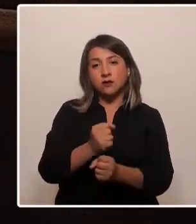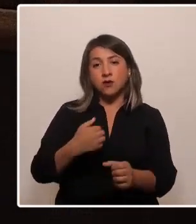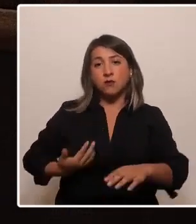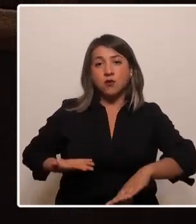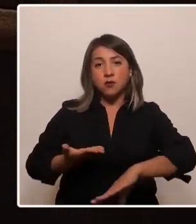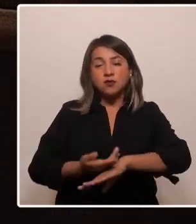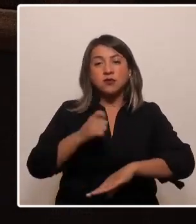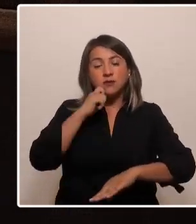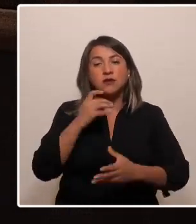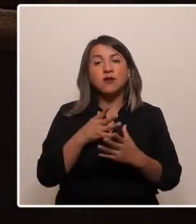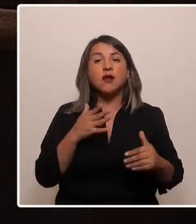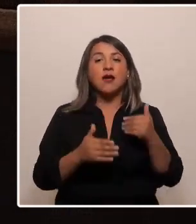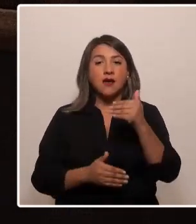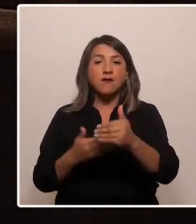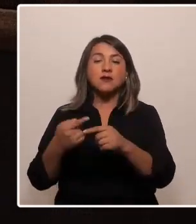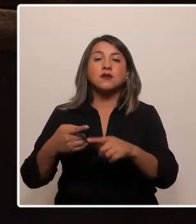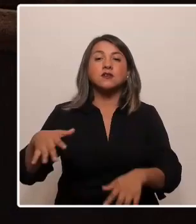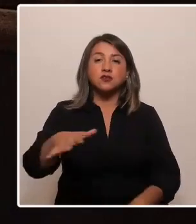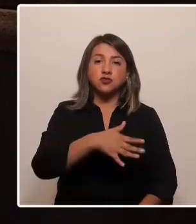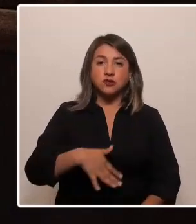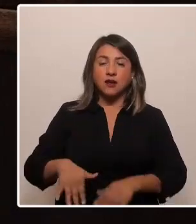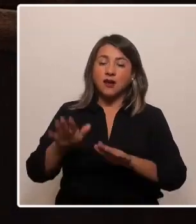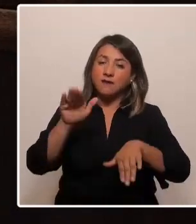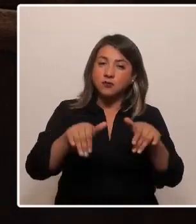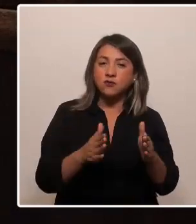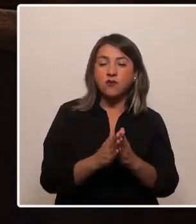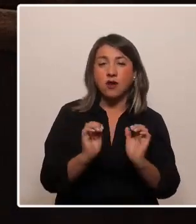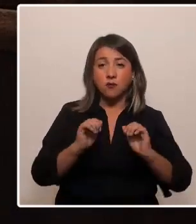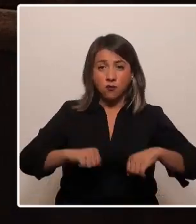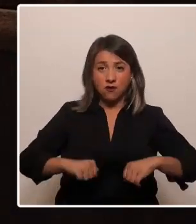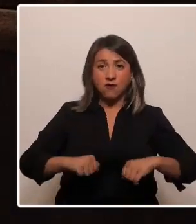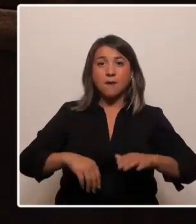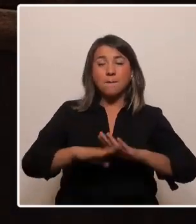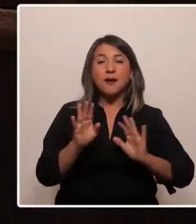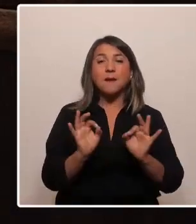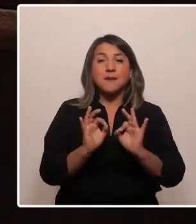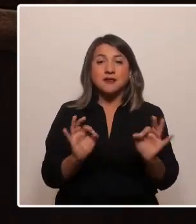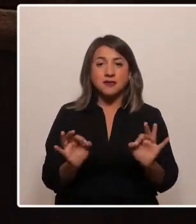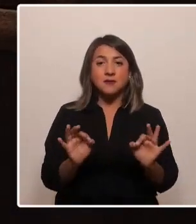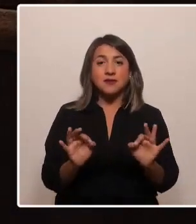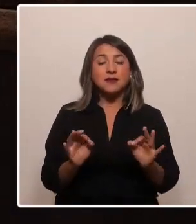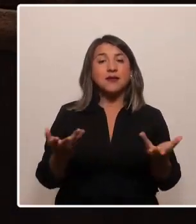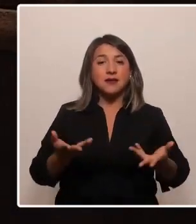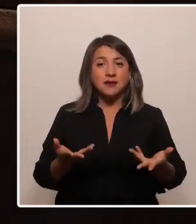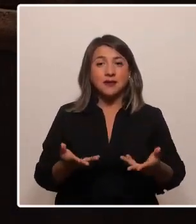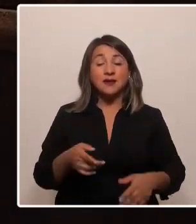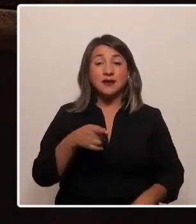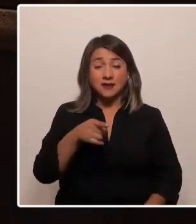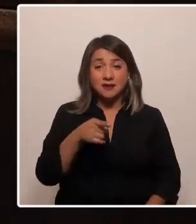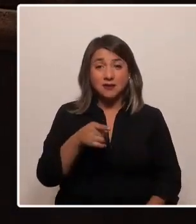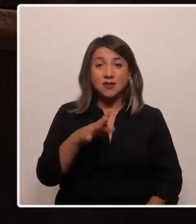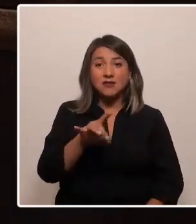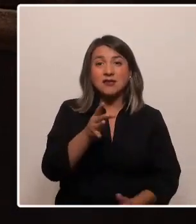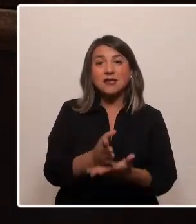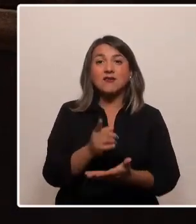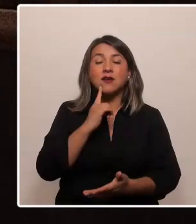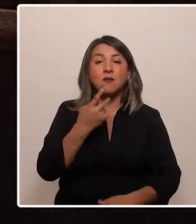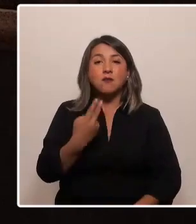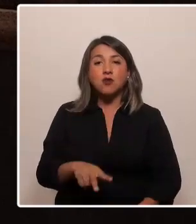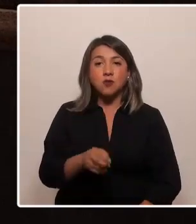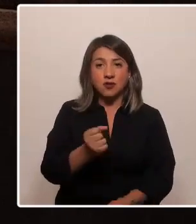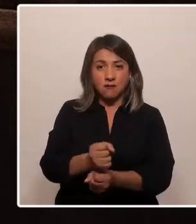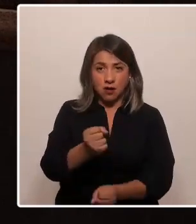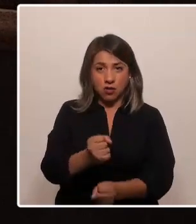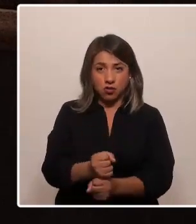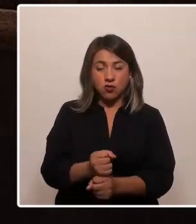un tremendo avance social y llamo a aprobarla, especialmente en lo tocante a la negociación ramal, cuyo nivel será decidido por los propios trabajadores